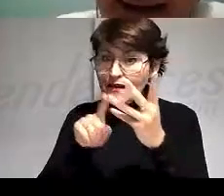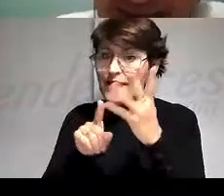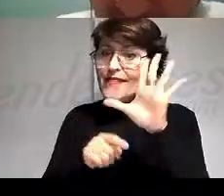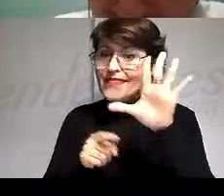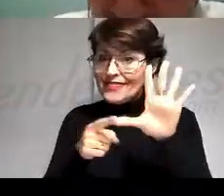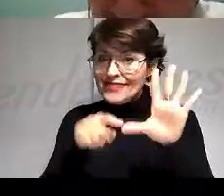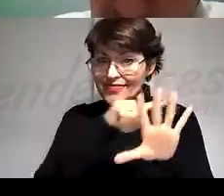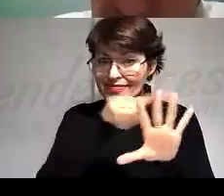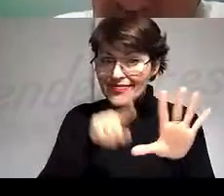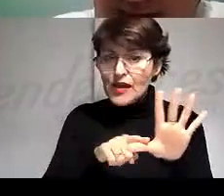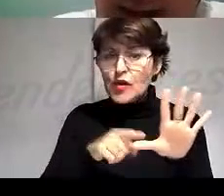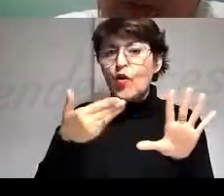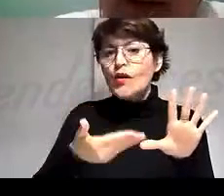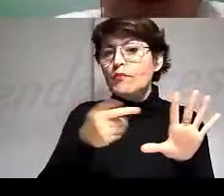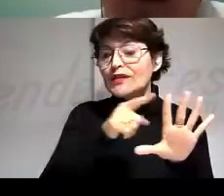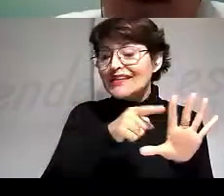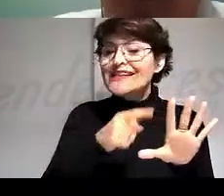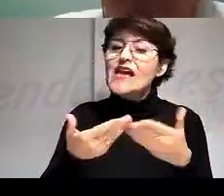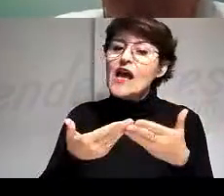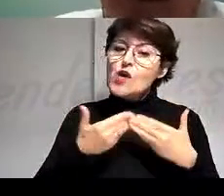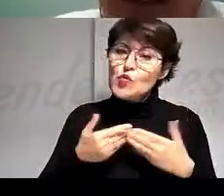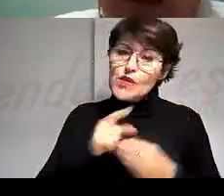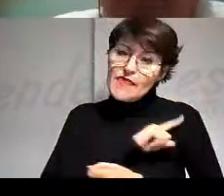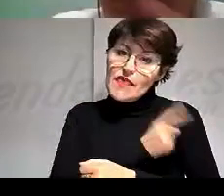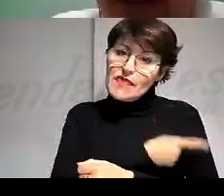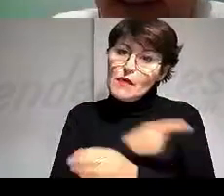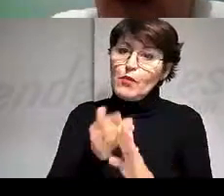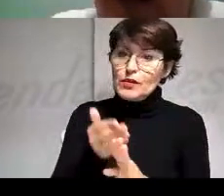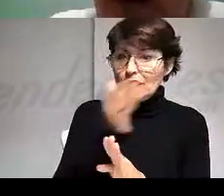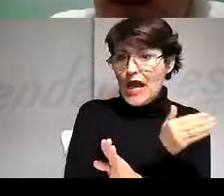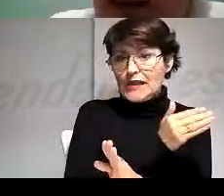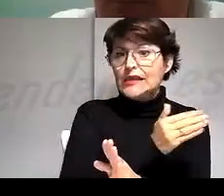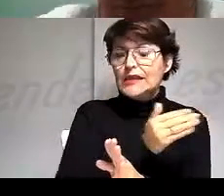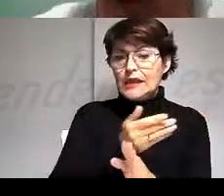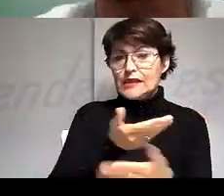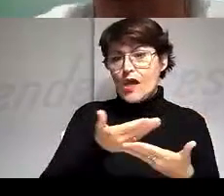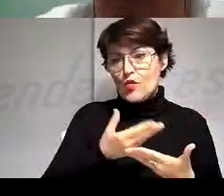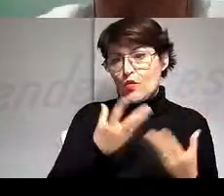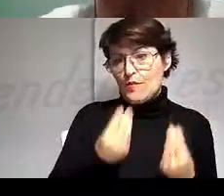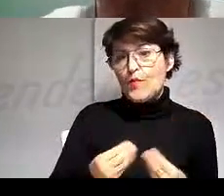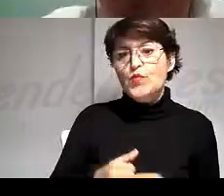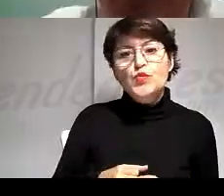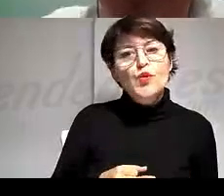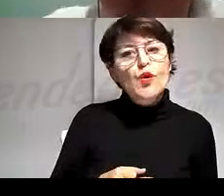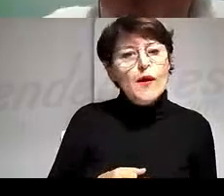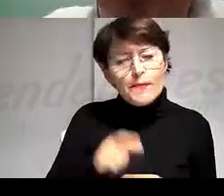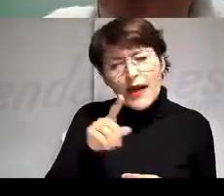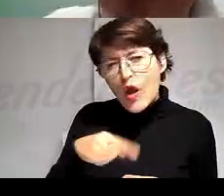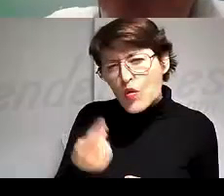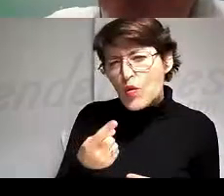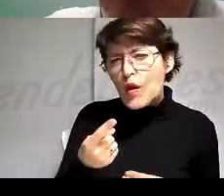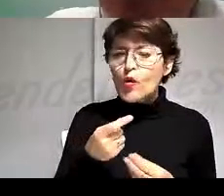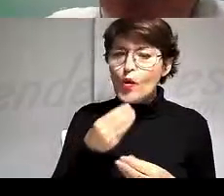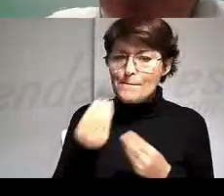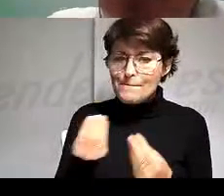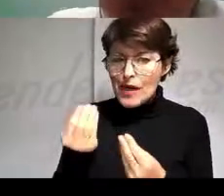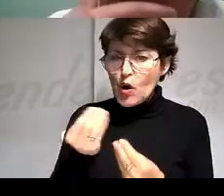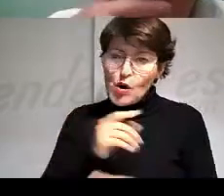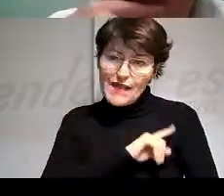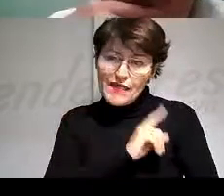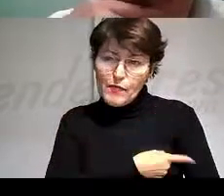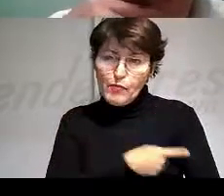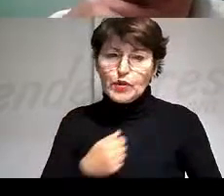que en la posterior fase de regeneración de las proteínas vamos a ser capaces de afrontarla, y la betalanina nos va a servir